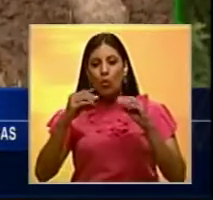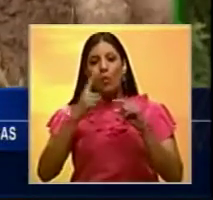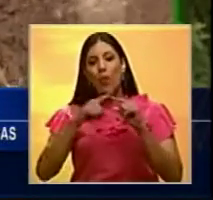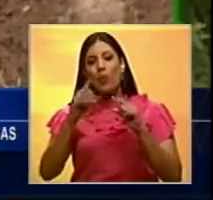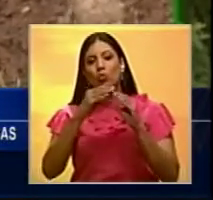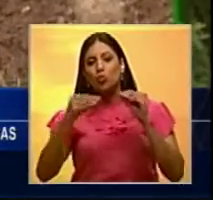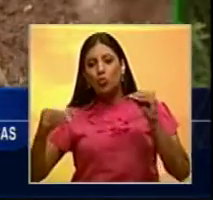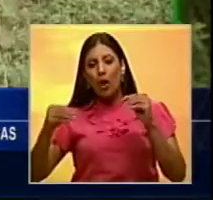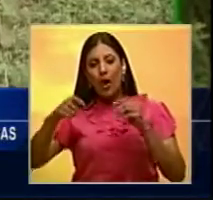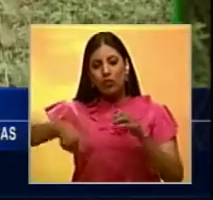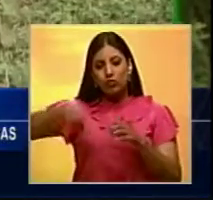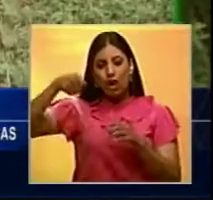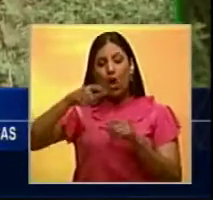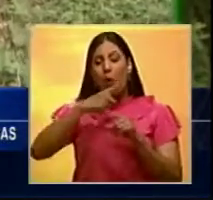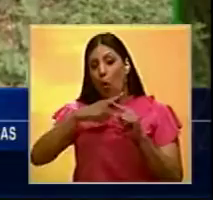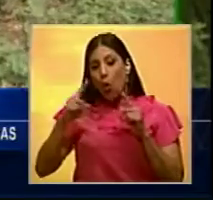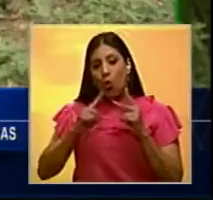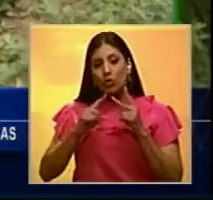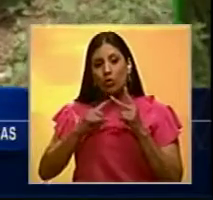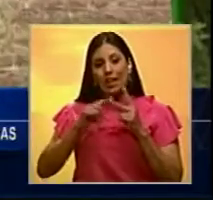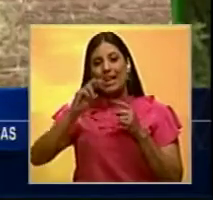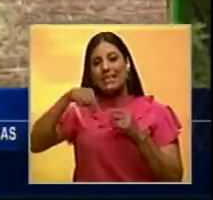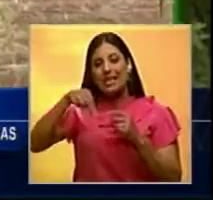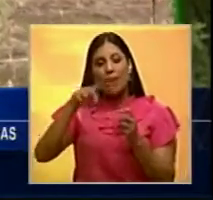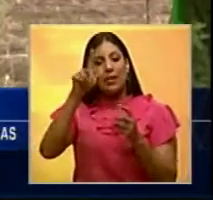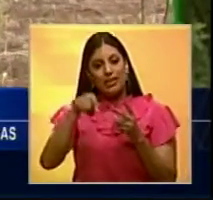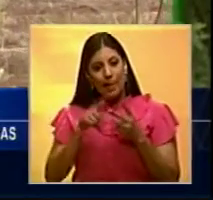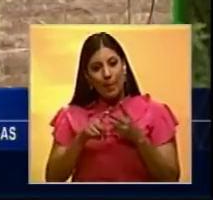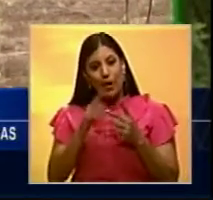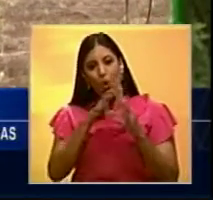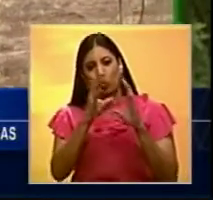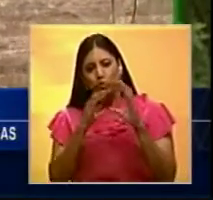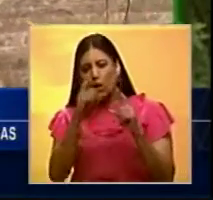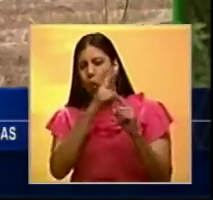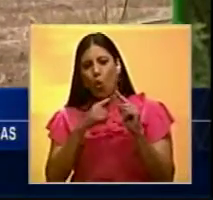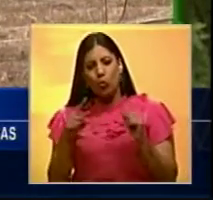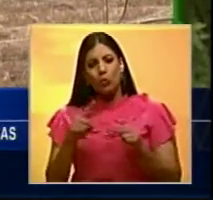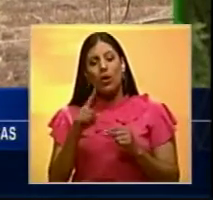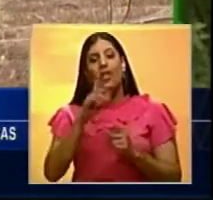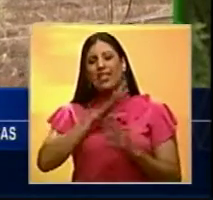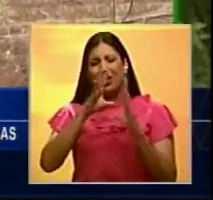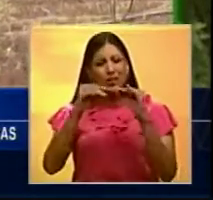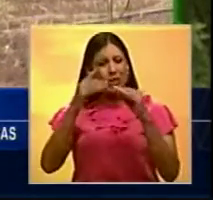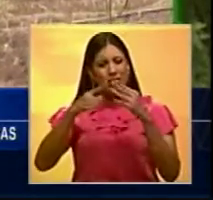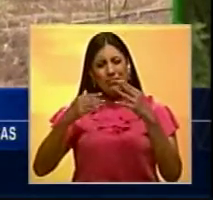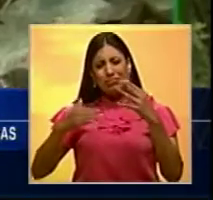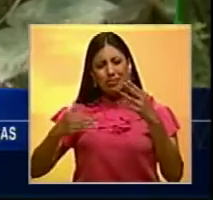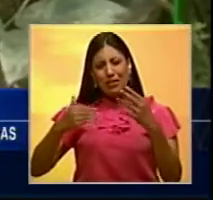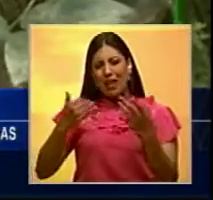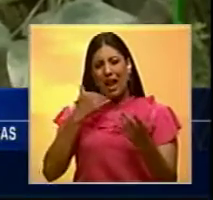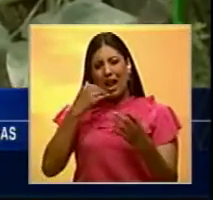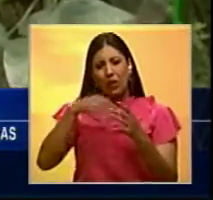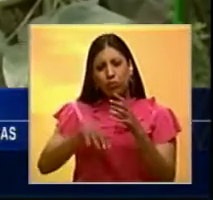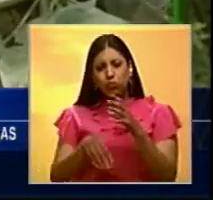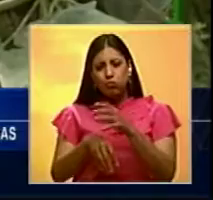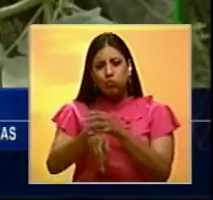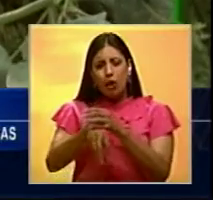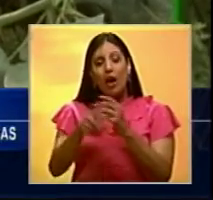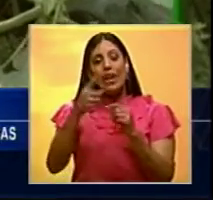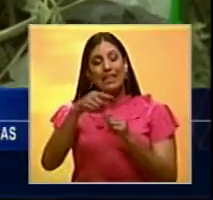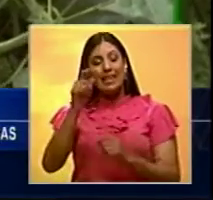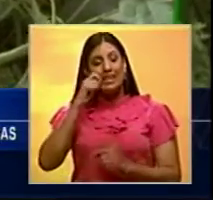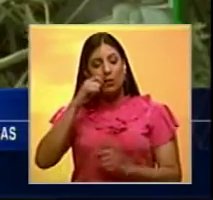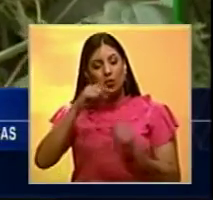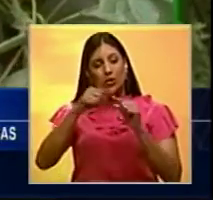hablo de yuca, tengo yuca, si hablo de ñame, tengo ñame, si hablo de mapay, tengo mapay. Tengo de todas clases de cultivo,